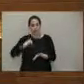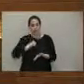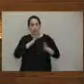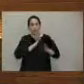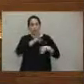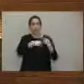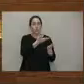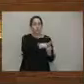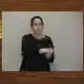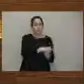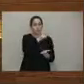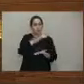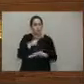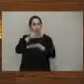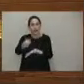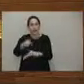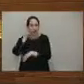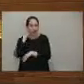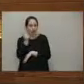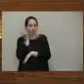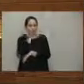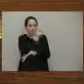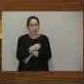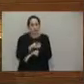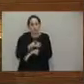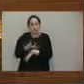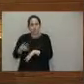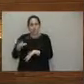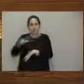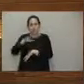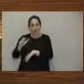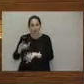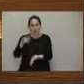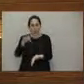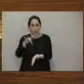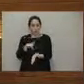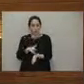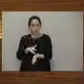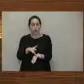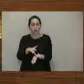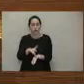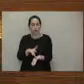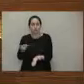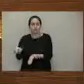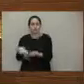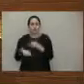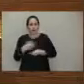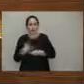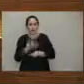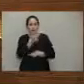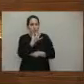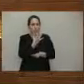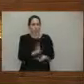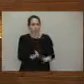descubren la deuda acumulada por esa persona frente al organismo, encontrándose en la tesitura de tener que aceptar una deuda que